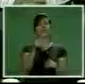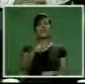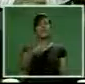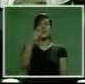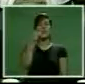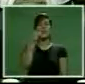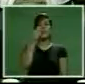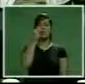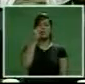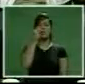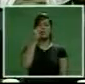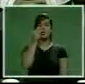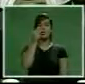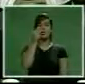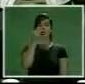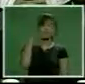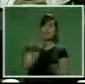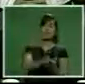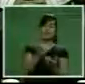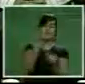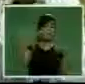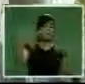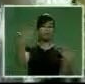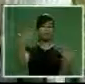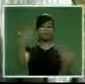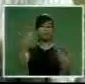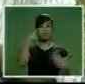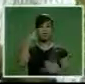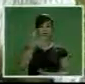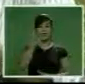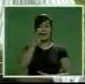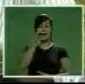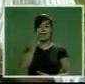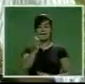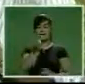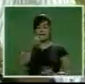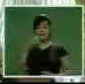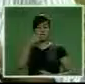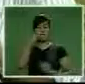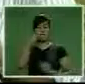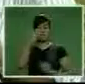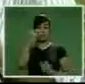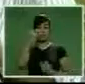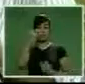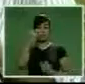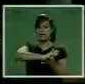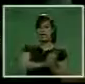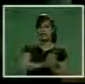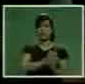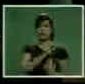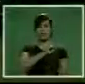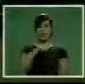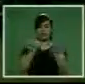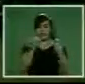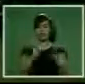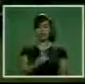difunto Michael Jackson, que se hizo la nariz porque él... A su propio